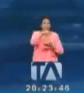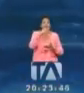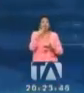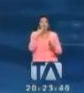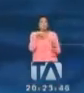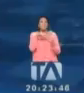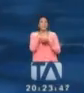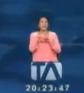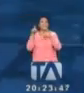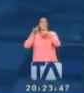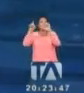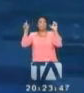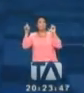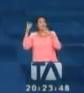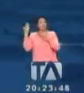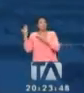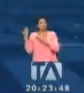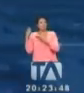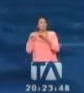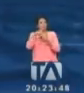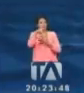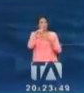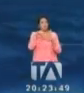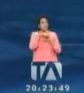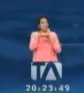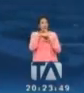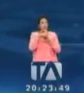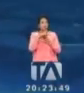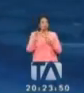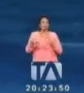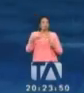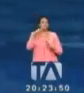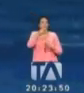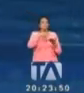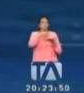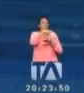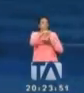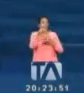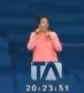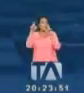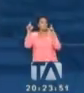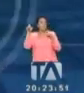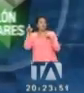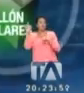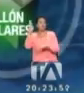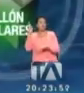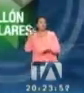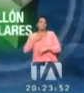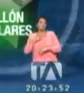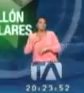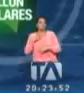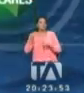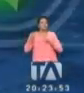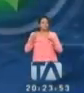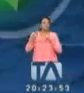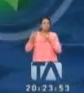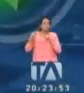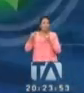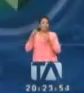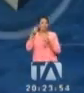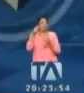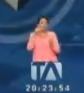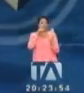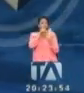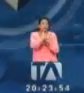una transferencia de la empresa Kleinfeld, una offshore creada por Odebrecht. A su vez, Kleinfeld transfirió $1,000,000 a las cuentas de Tokyo